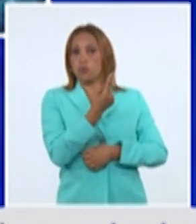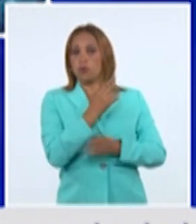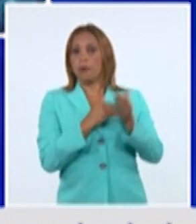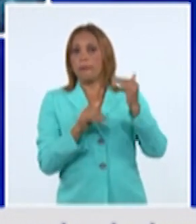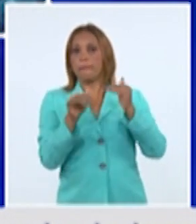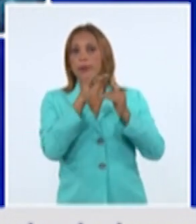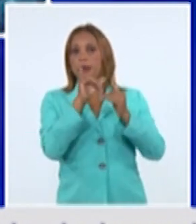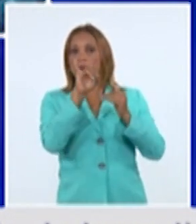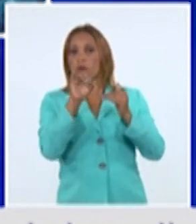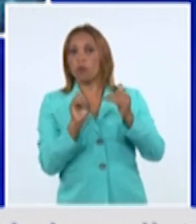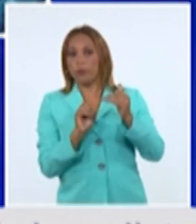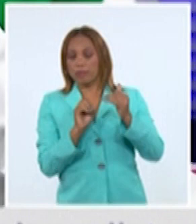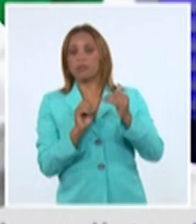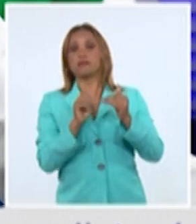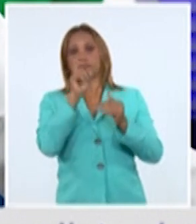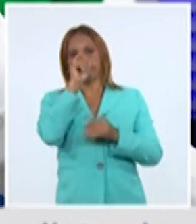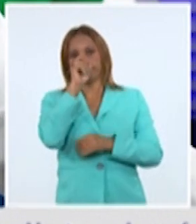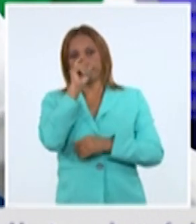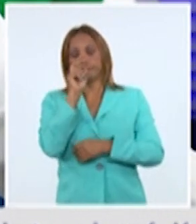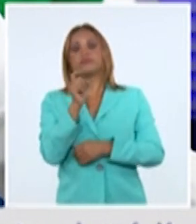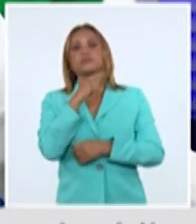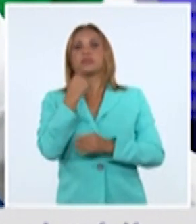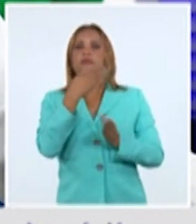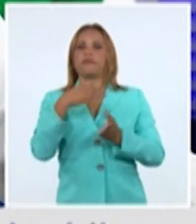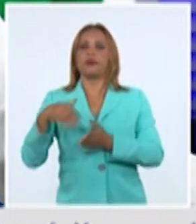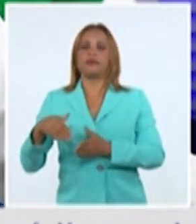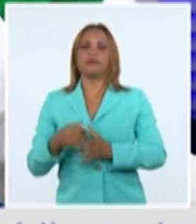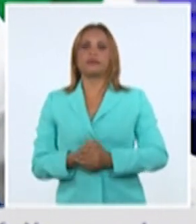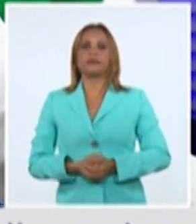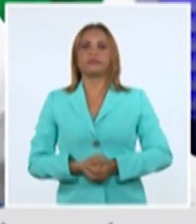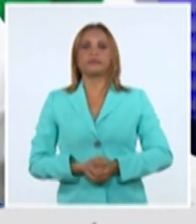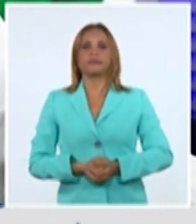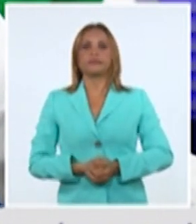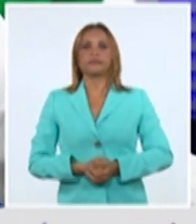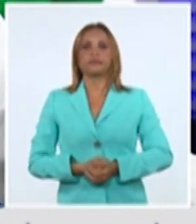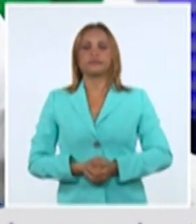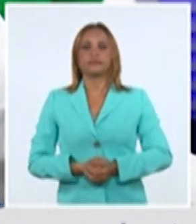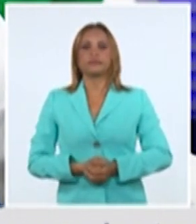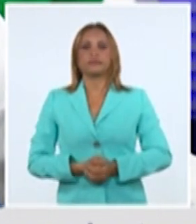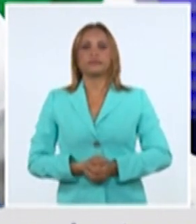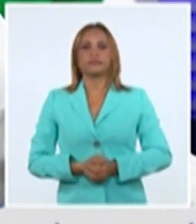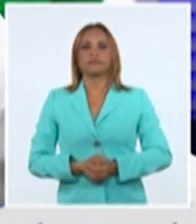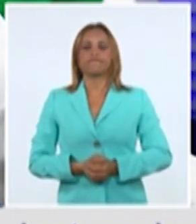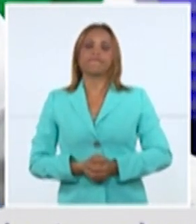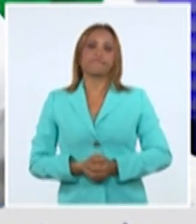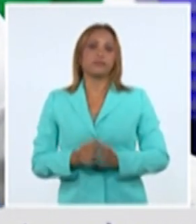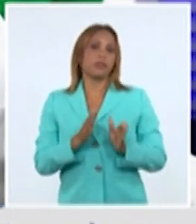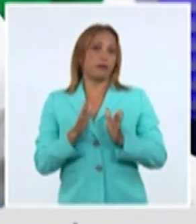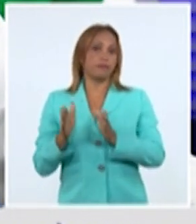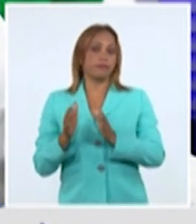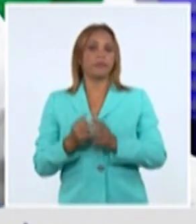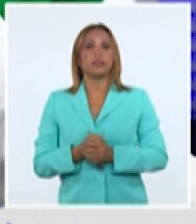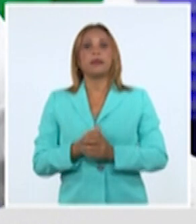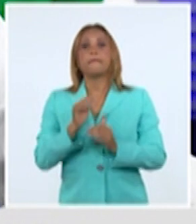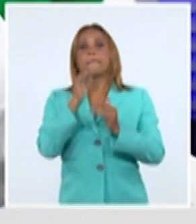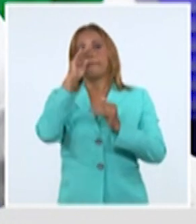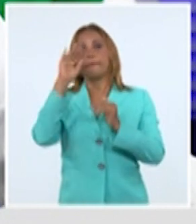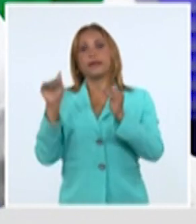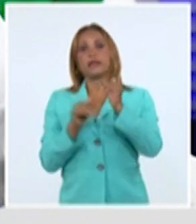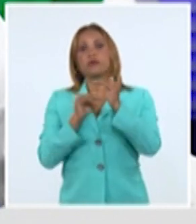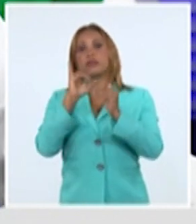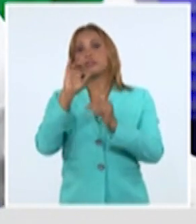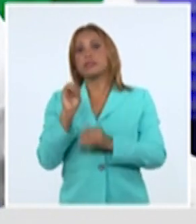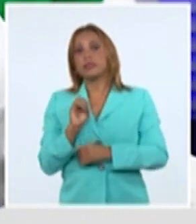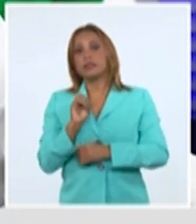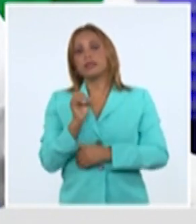años, informamos entre los fallecidos del día de hoy. De esta forma, menores de 60 años,